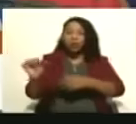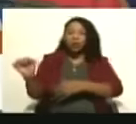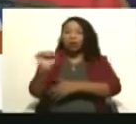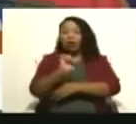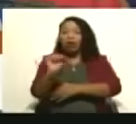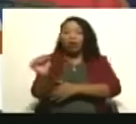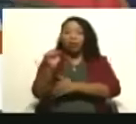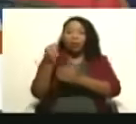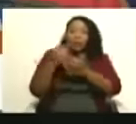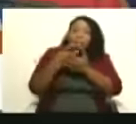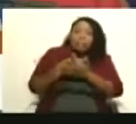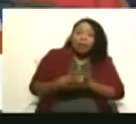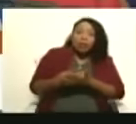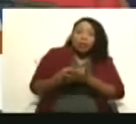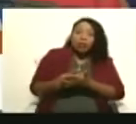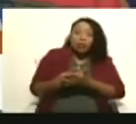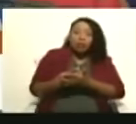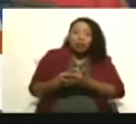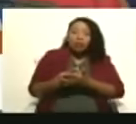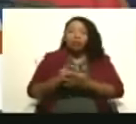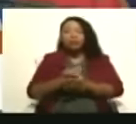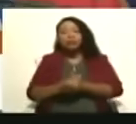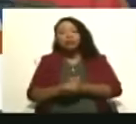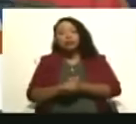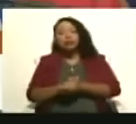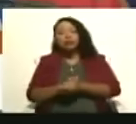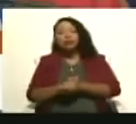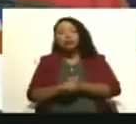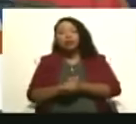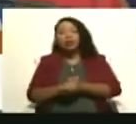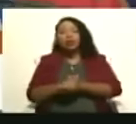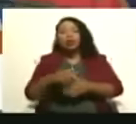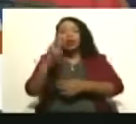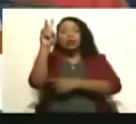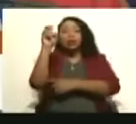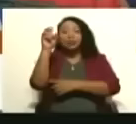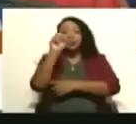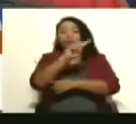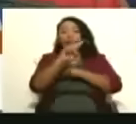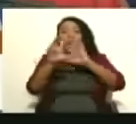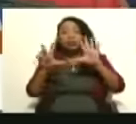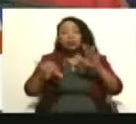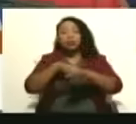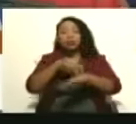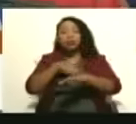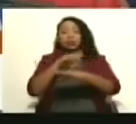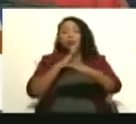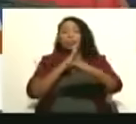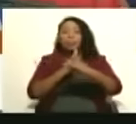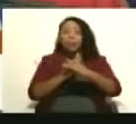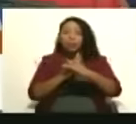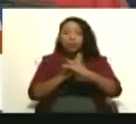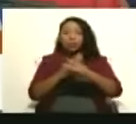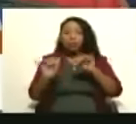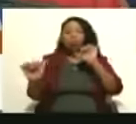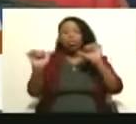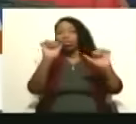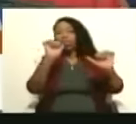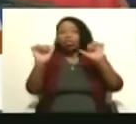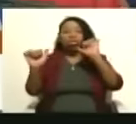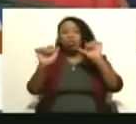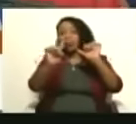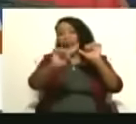de cargas pesados en los cascos de las ciudades, y a partir del día viernes a las 18 horas la restricción del expendio de bebidas